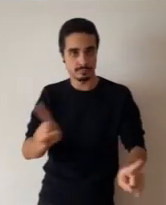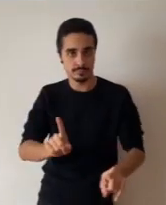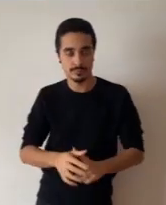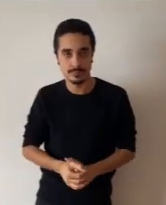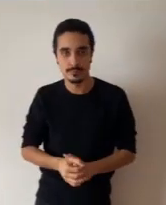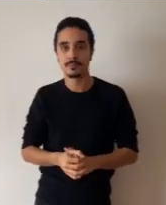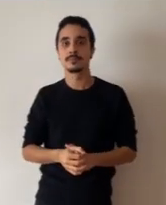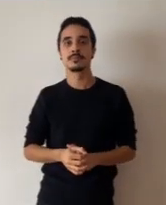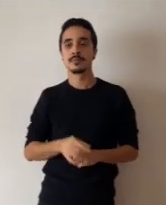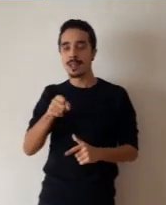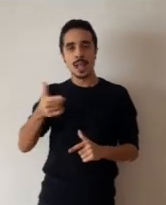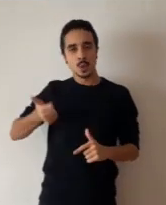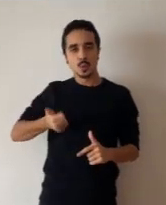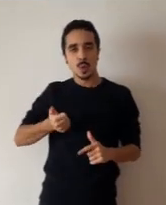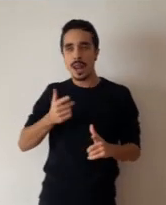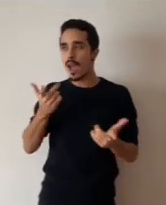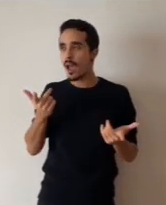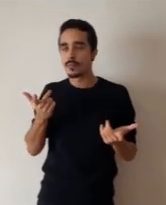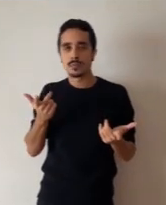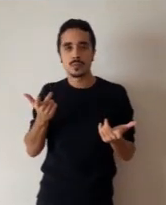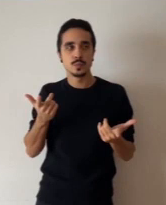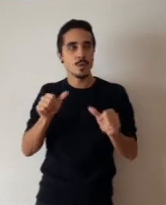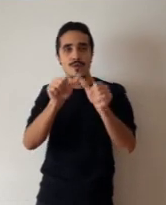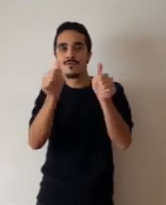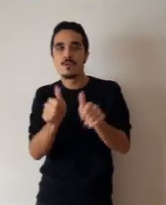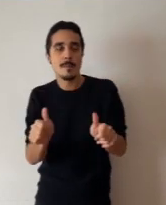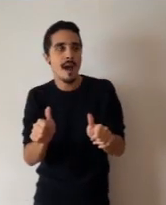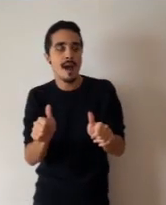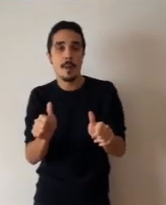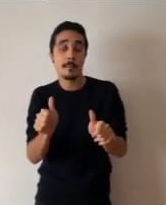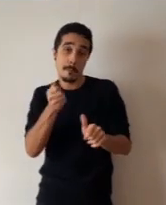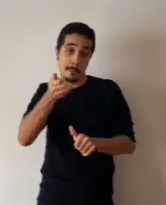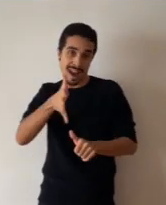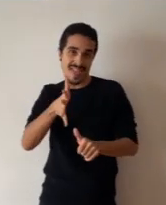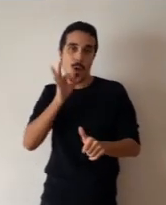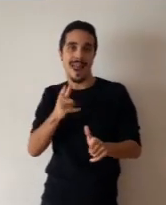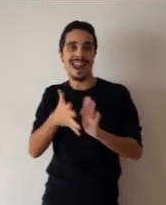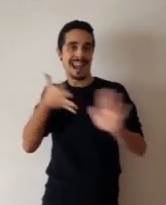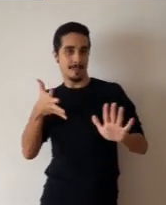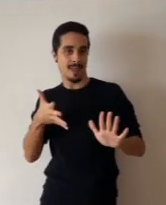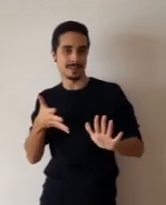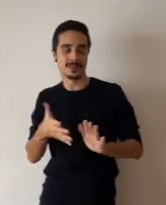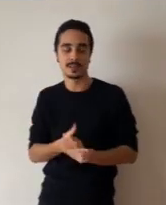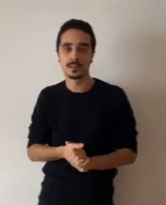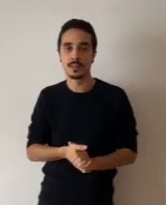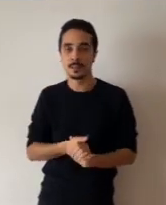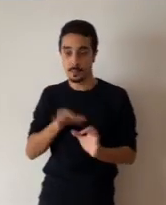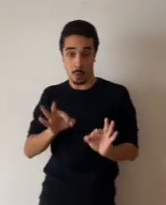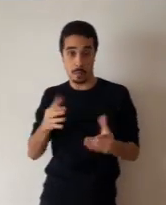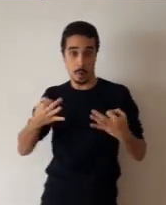vamos, mi experiencia con ella fue extraordinaria. O sea, es una insulina que tiene una forma de actuar muy parecida a las